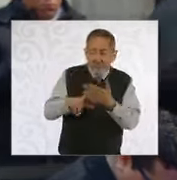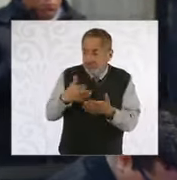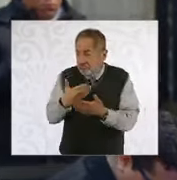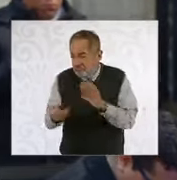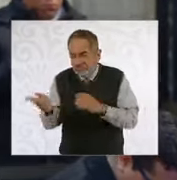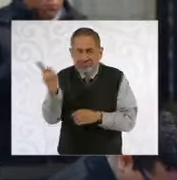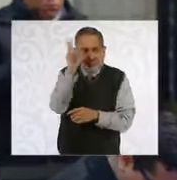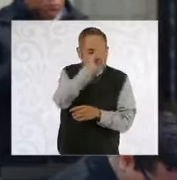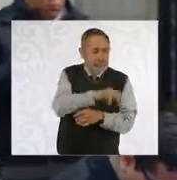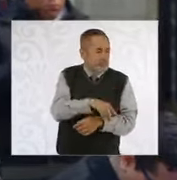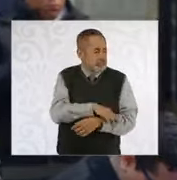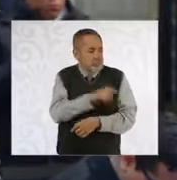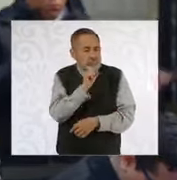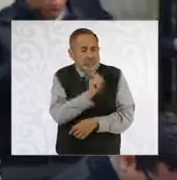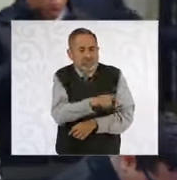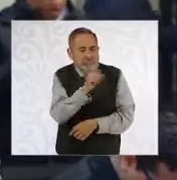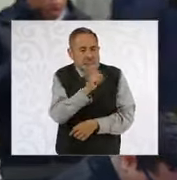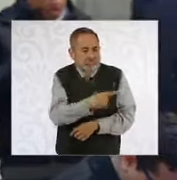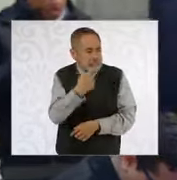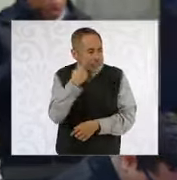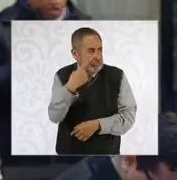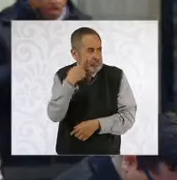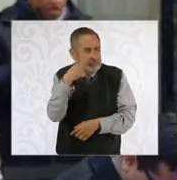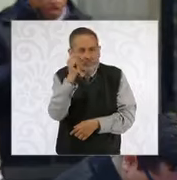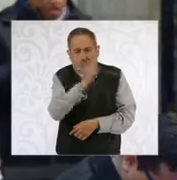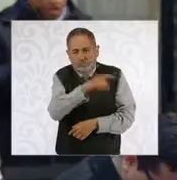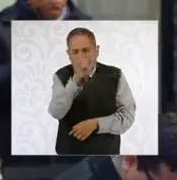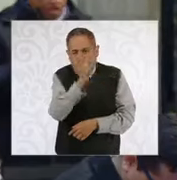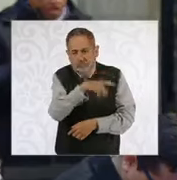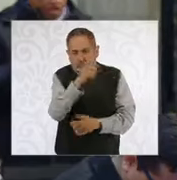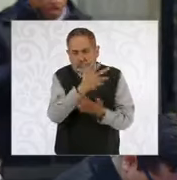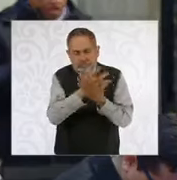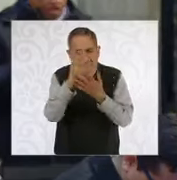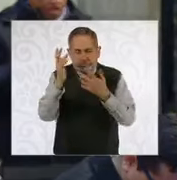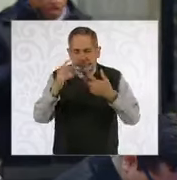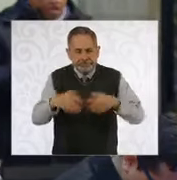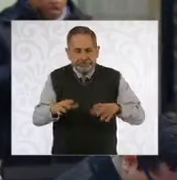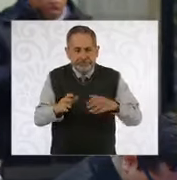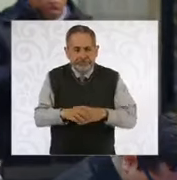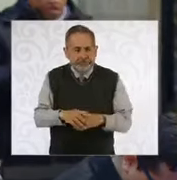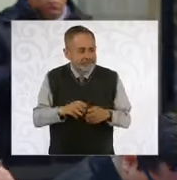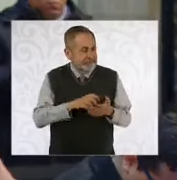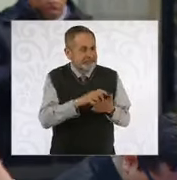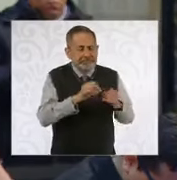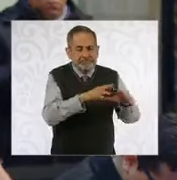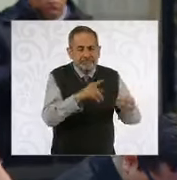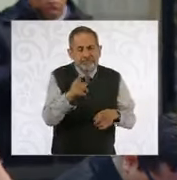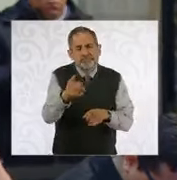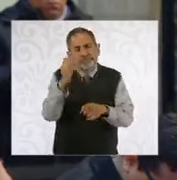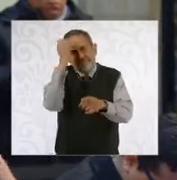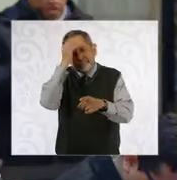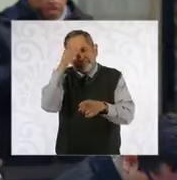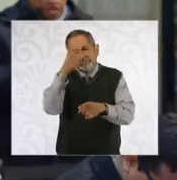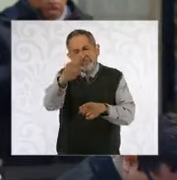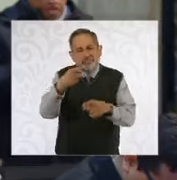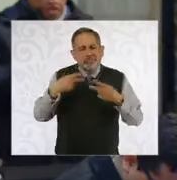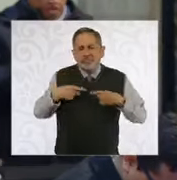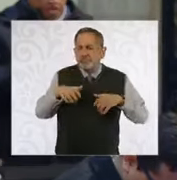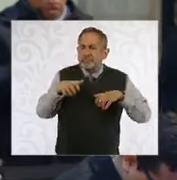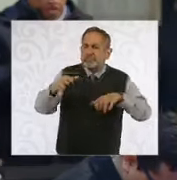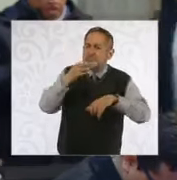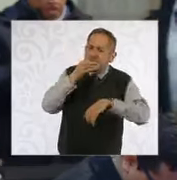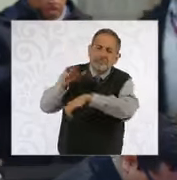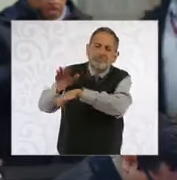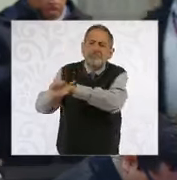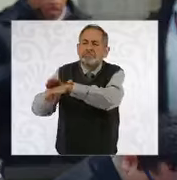que todo el tiempo están pasando en los medios de comunicación masivos. ¿Qué le diría a la gente para contrarrestar